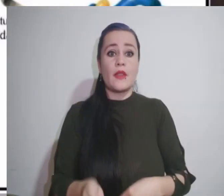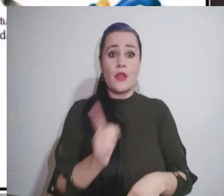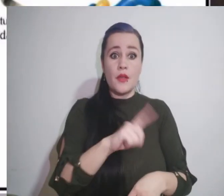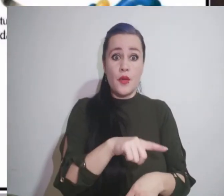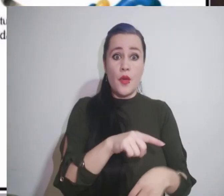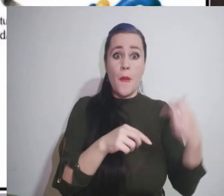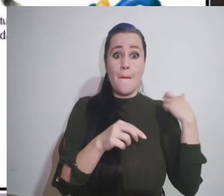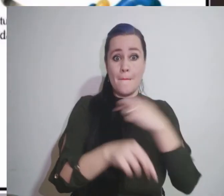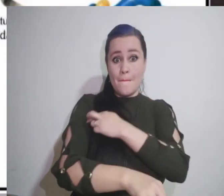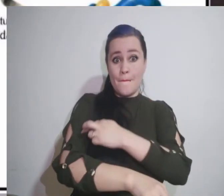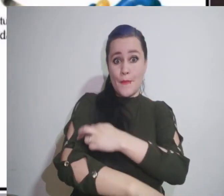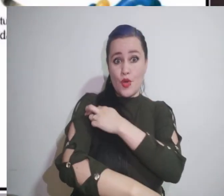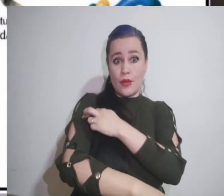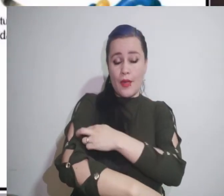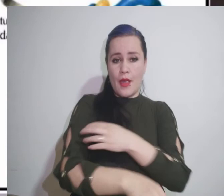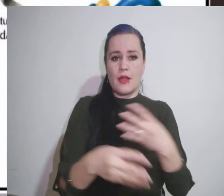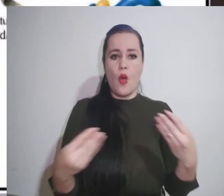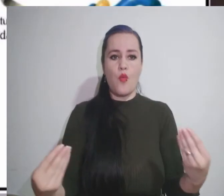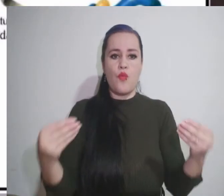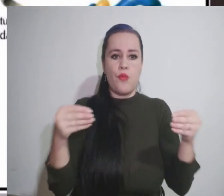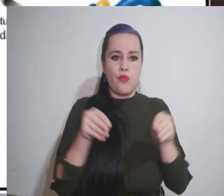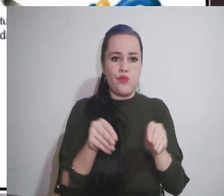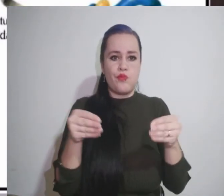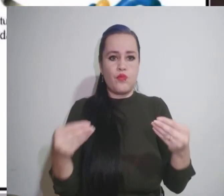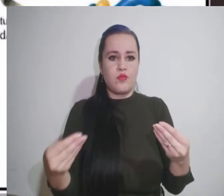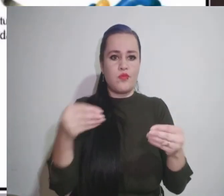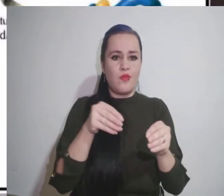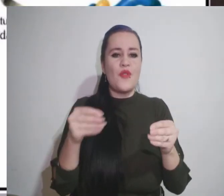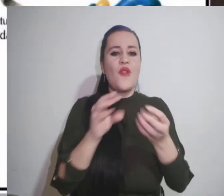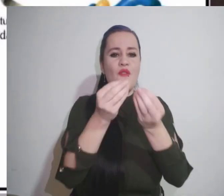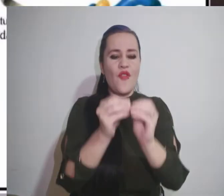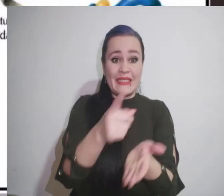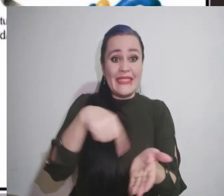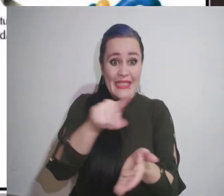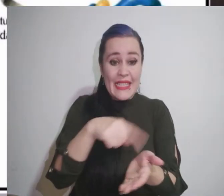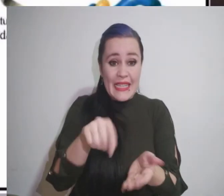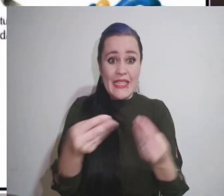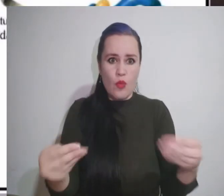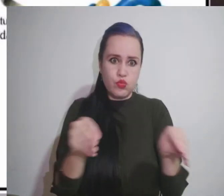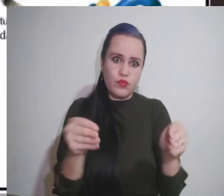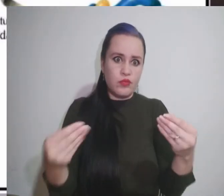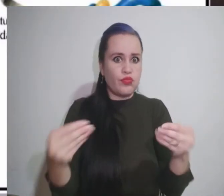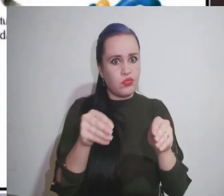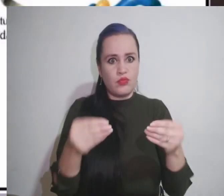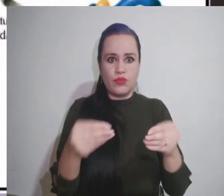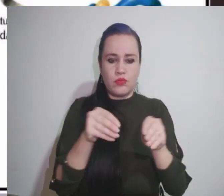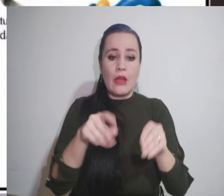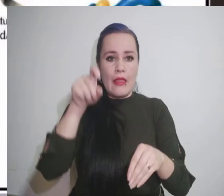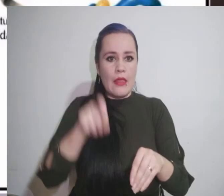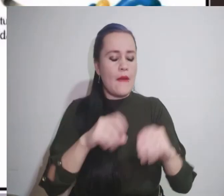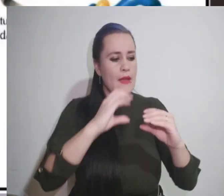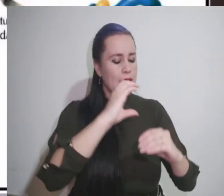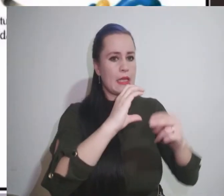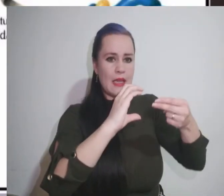las proteínas se van doblando, plegando. Entonces, para mantener la estructura primaria,